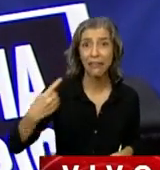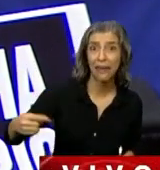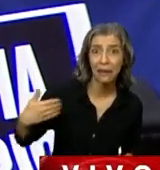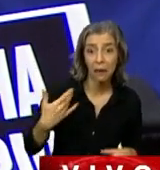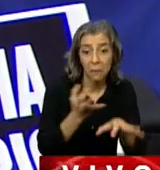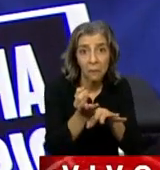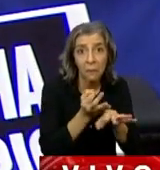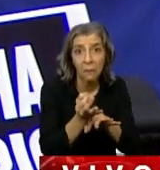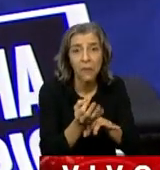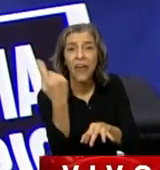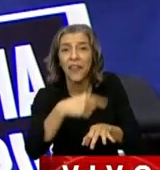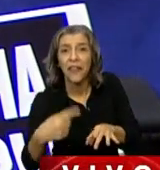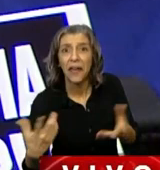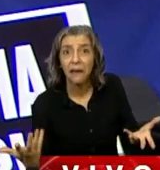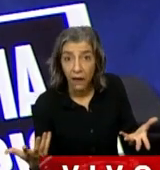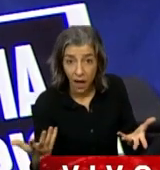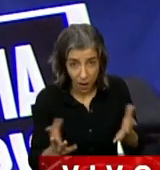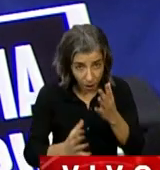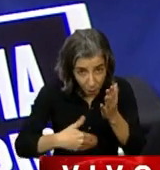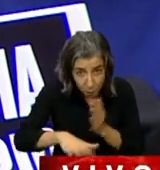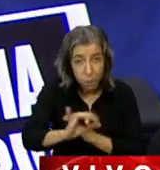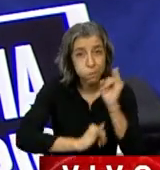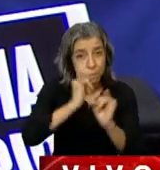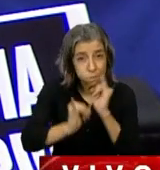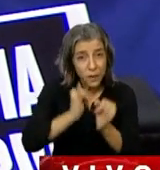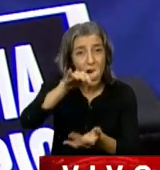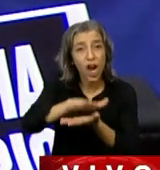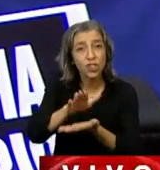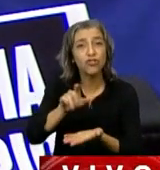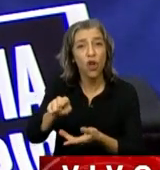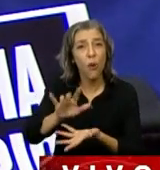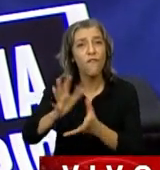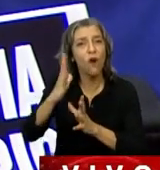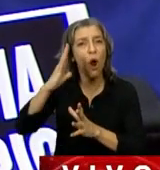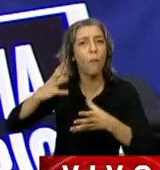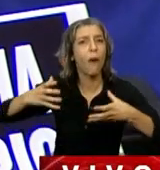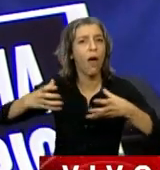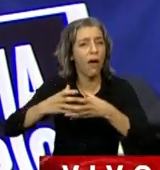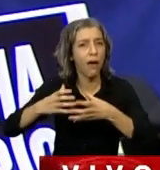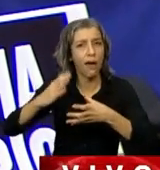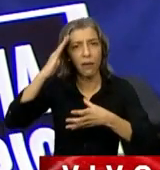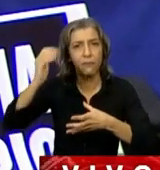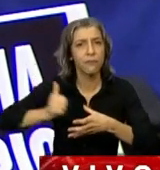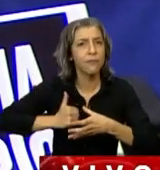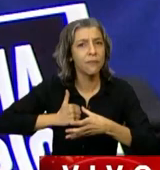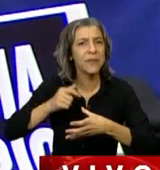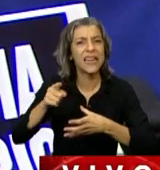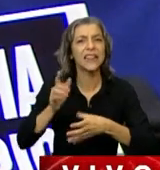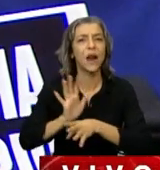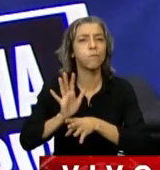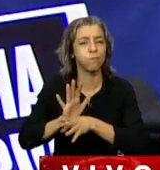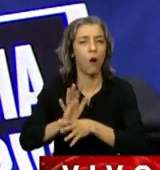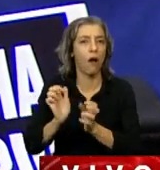ejemplo, ¿explicaría todo este rol de las Fuerzas Armadas y cómo trataron de